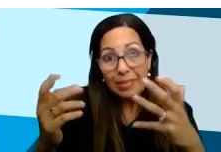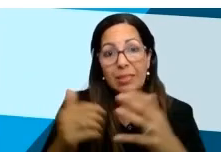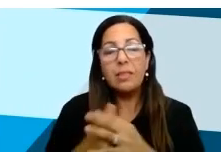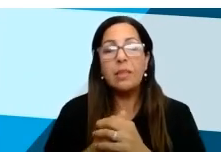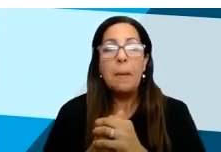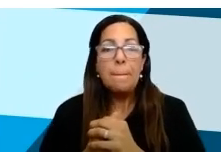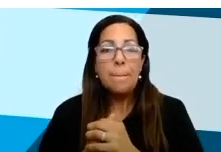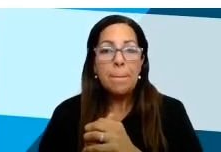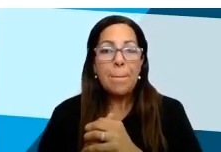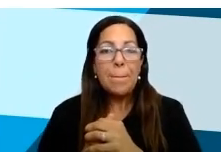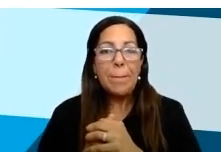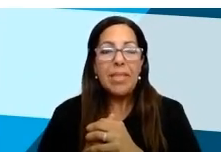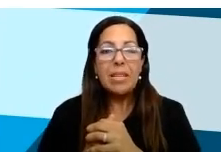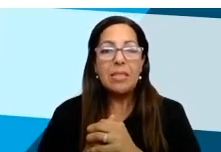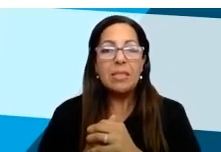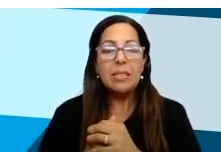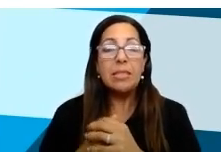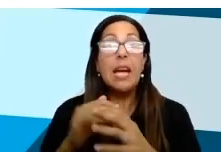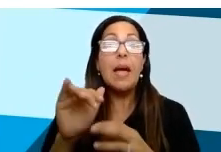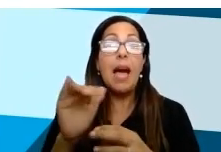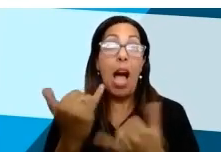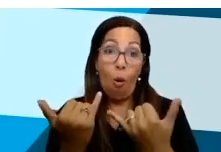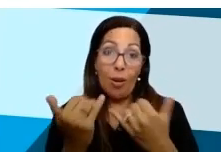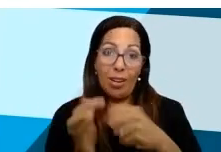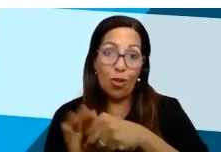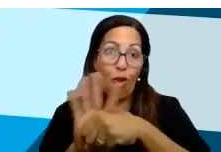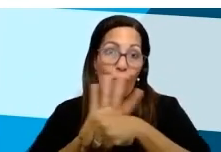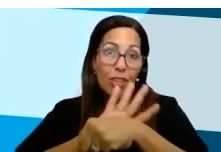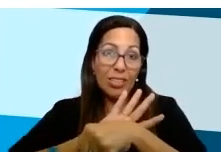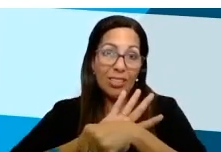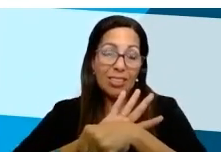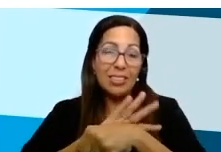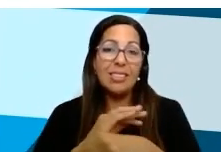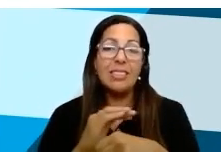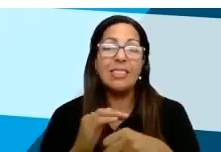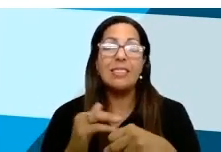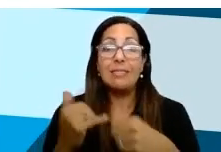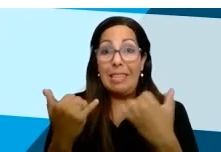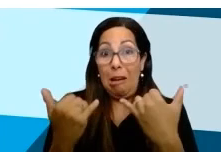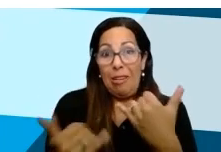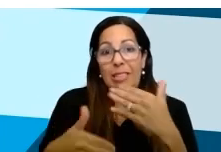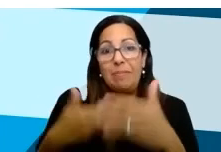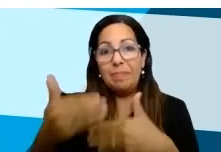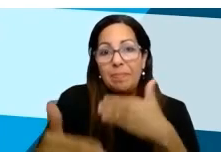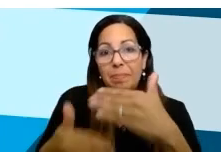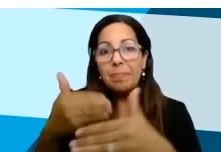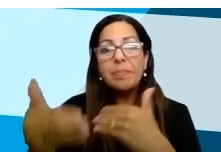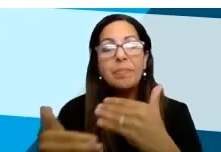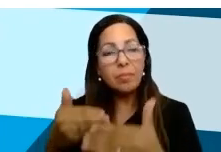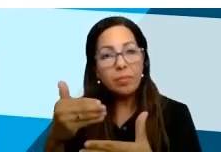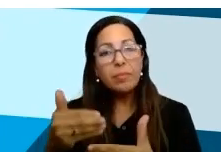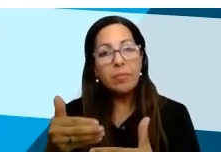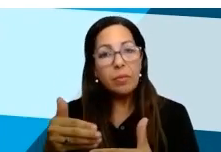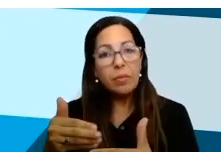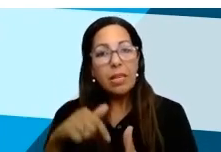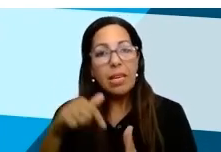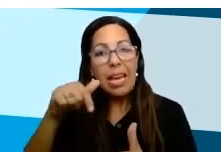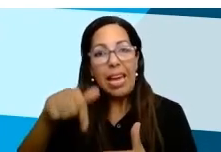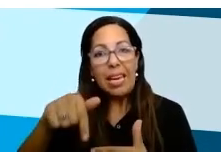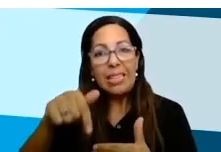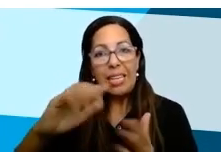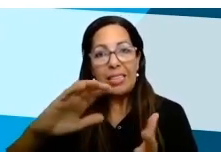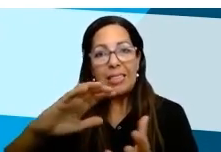en el caso de COVID-19, que está actualmente corriendo, pues esos fondos, ese desastre, sí se le